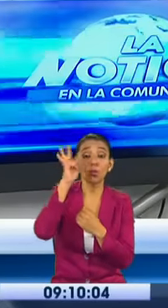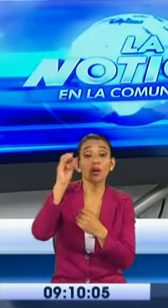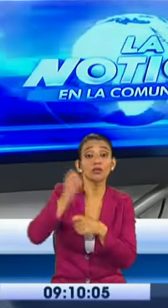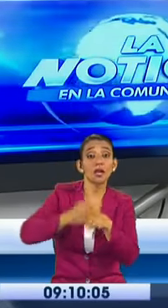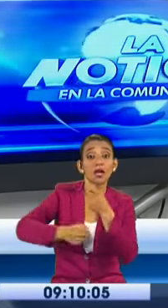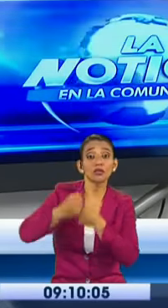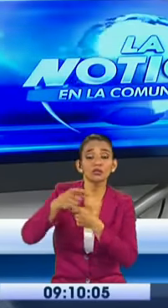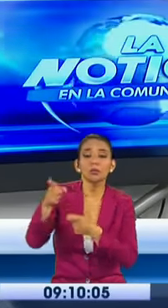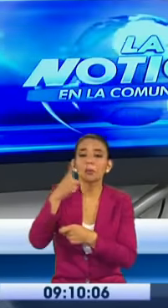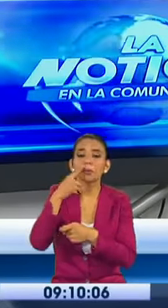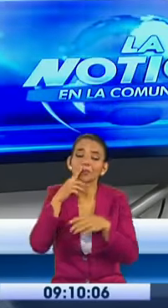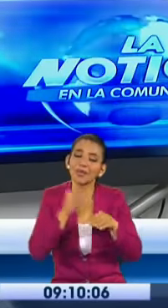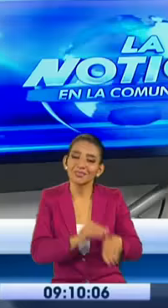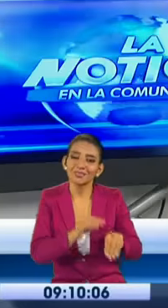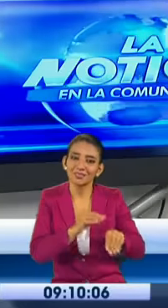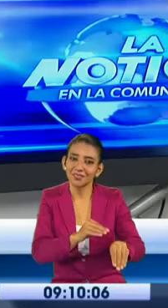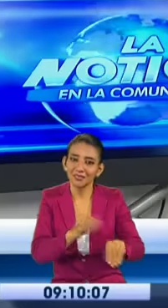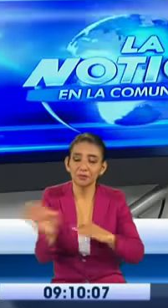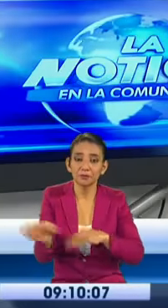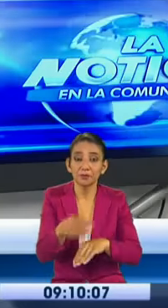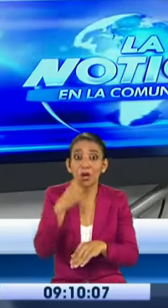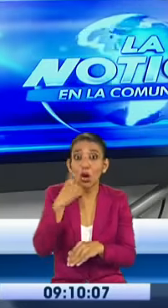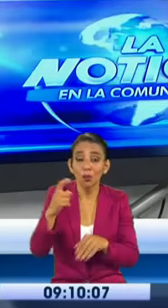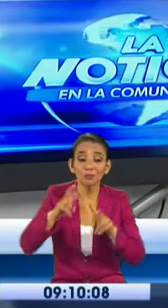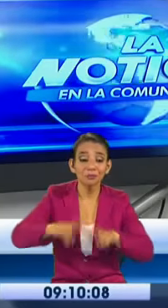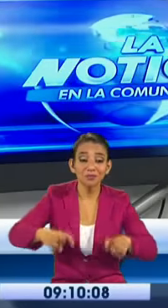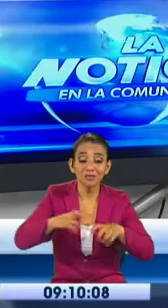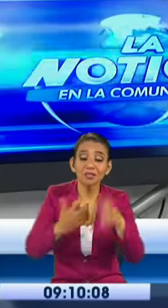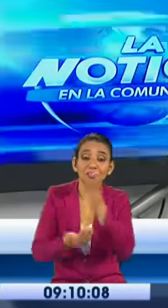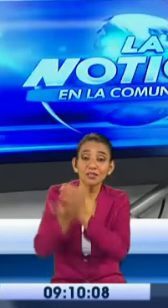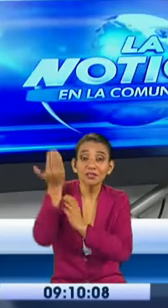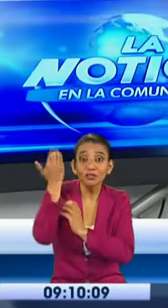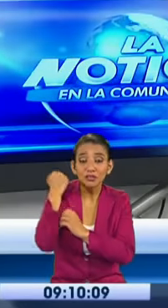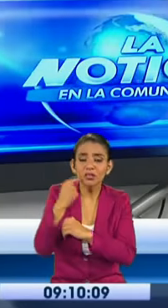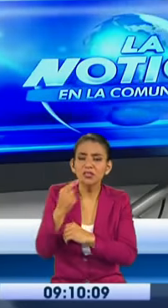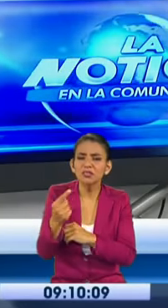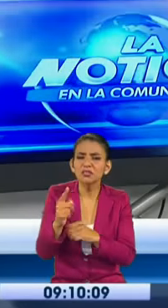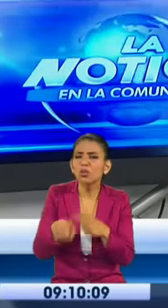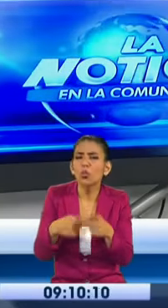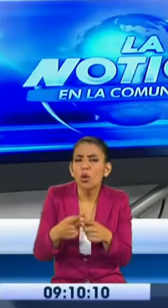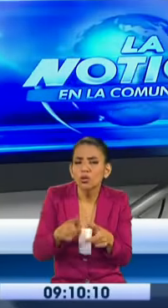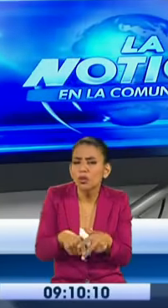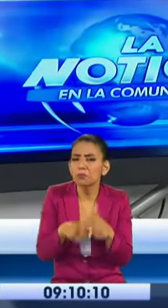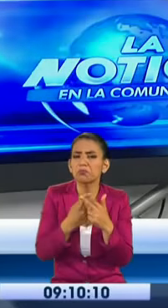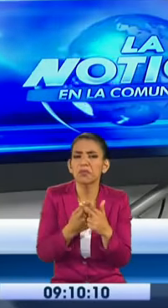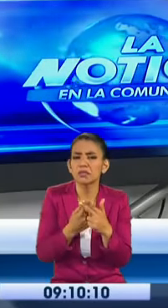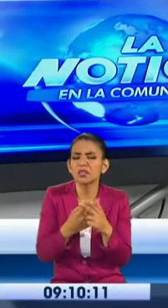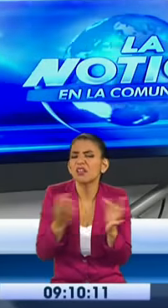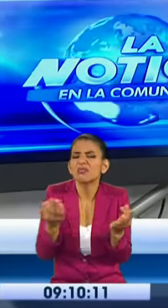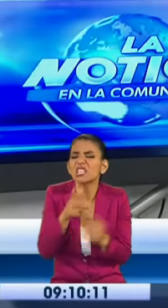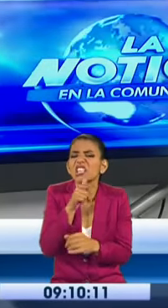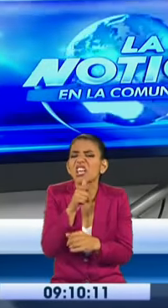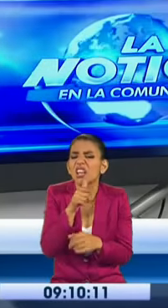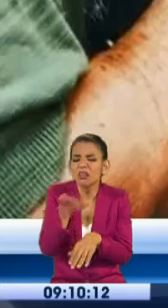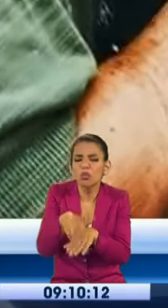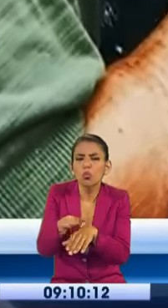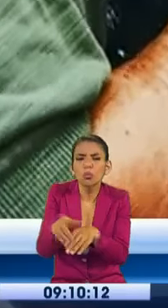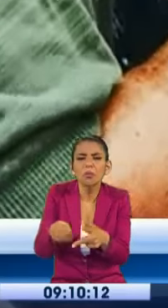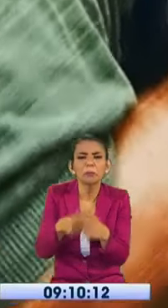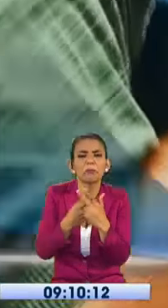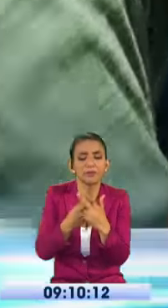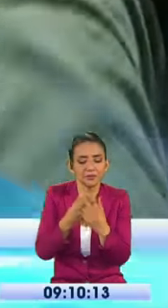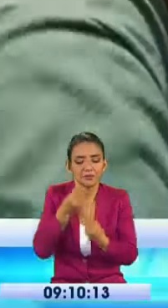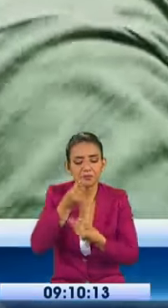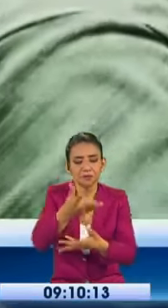este legado. Mientras que el historiador Wilman Ordóñez explica cuándo y con quiénes nació esta tradición. Uno como